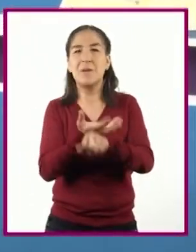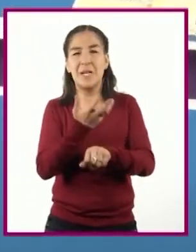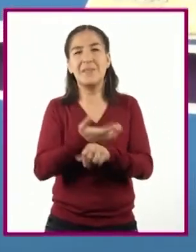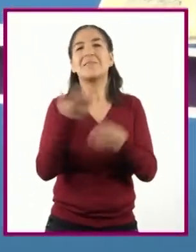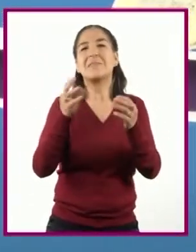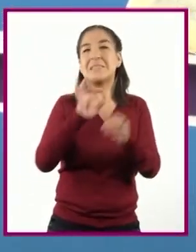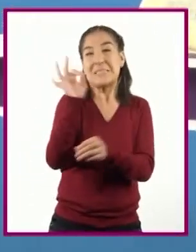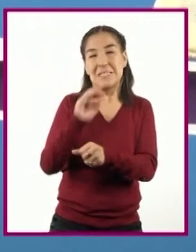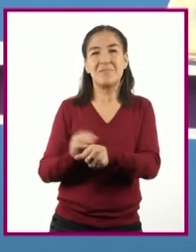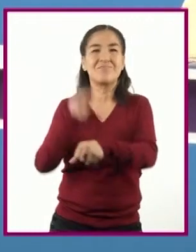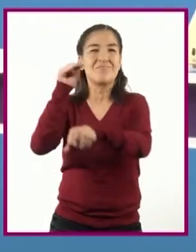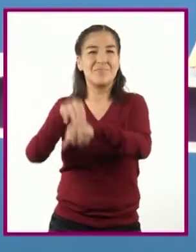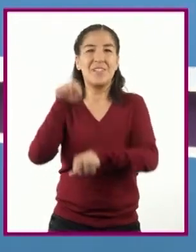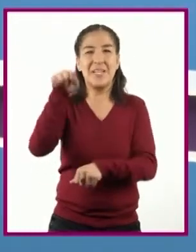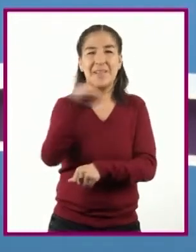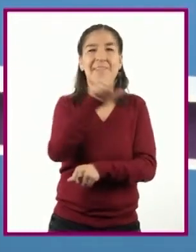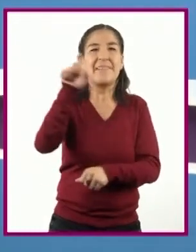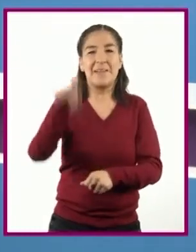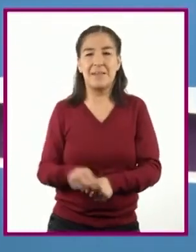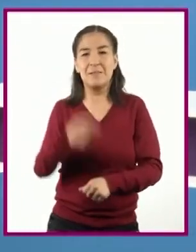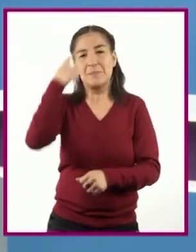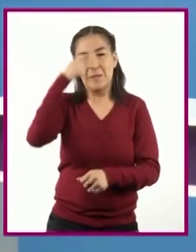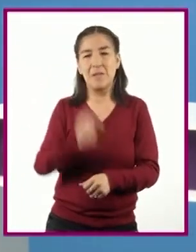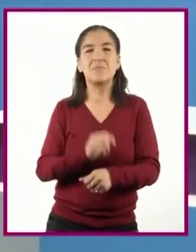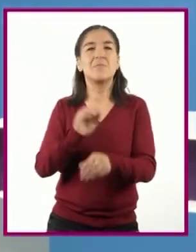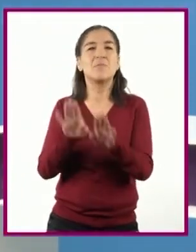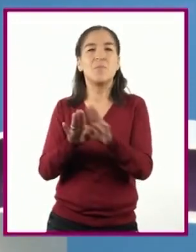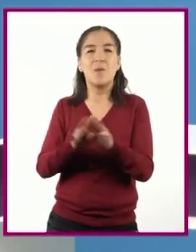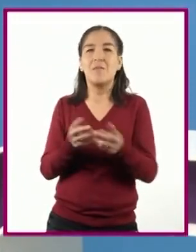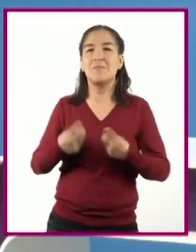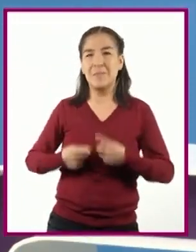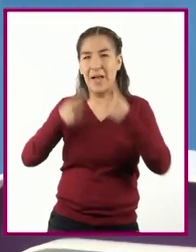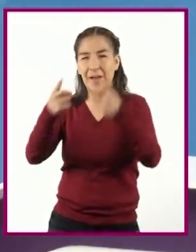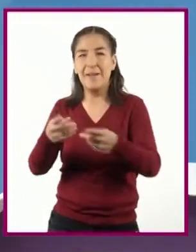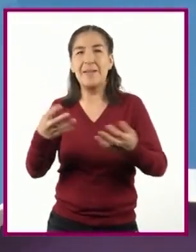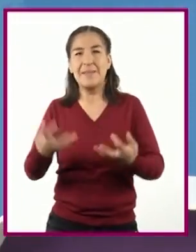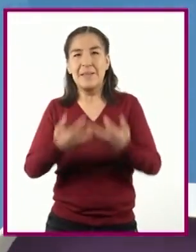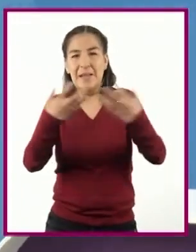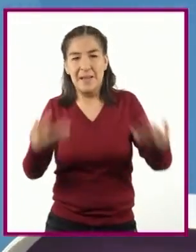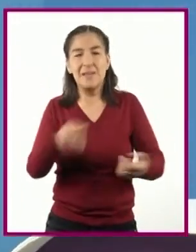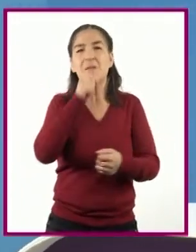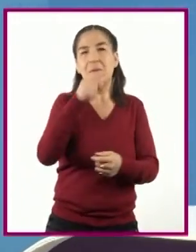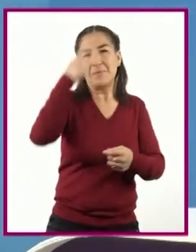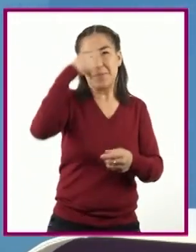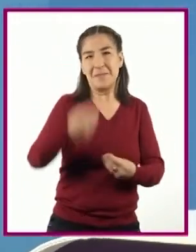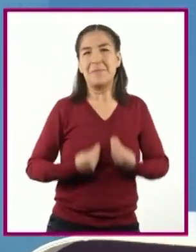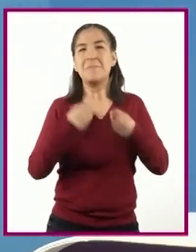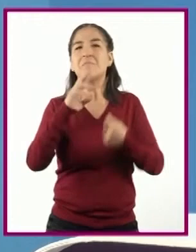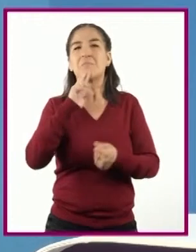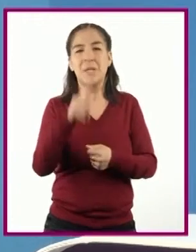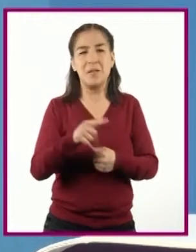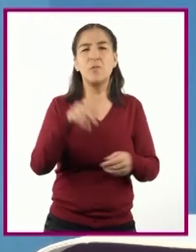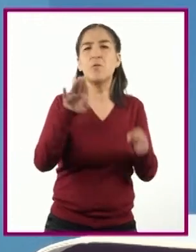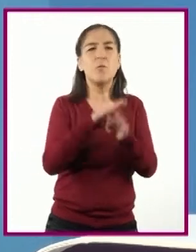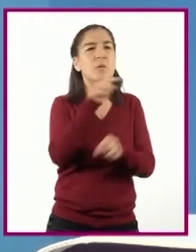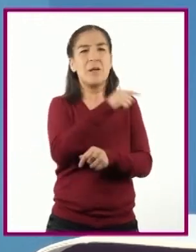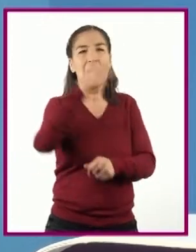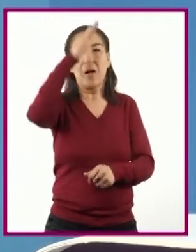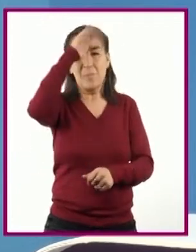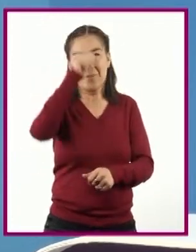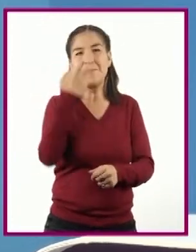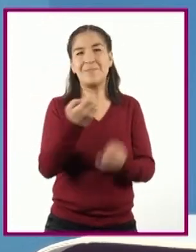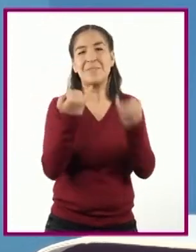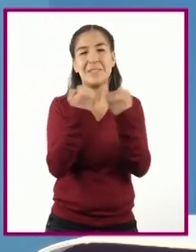en Texas, donde se les ofrecían tierra y otras facilidades. Este tratado se ratificó una vez consumada